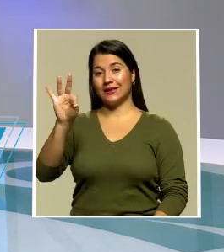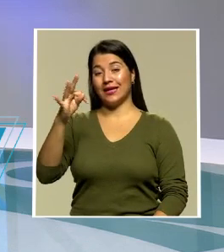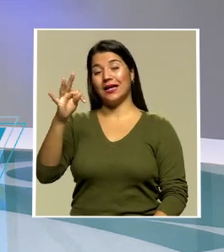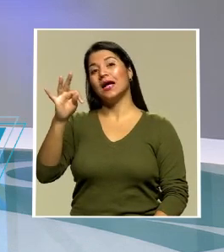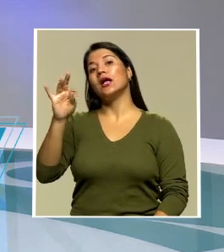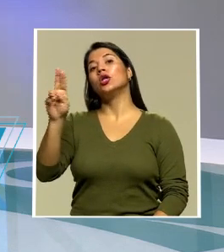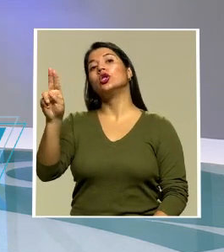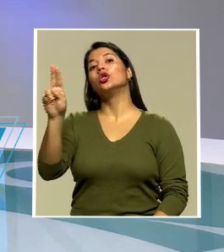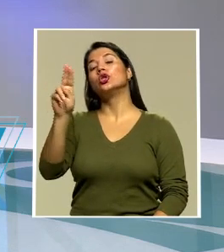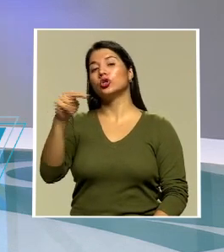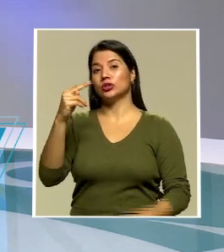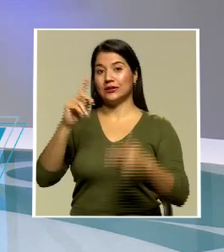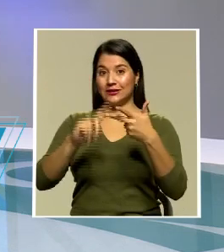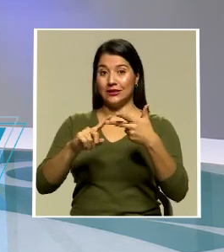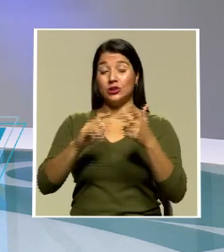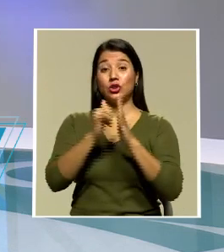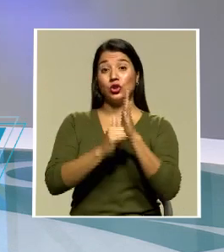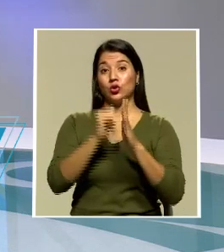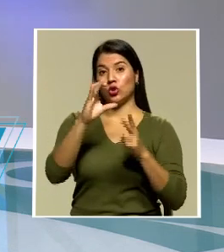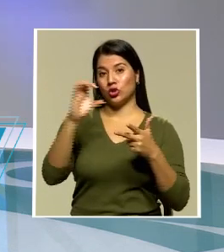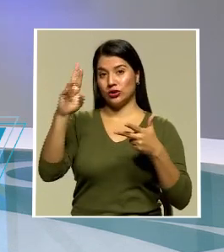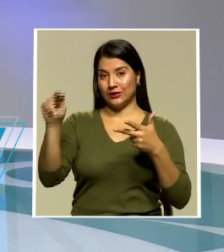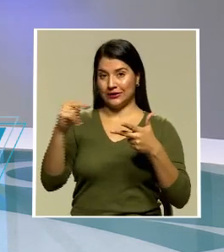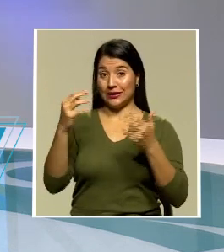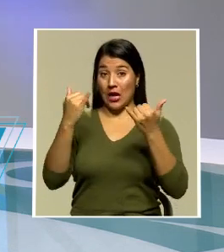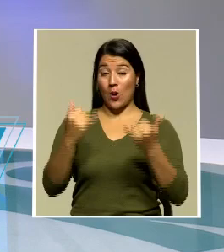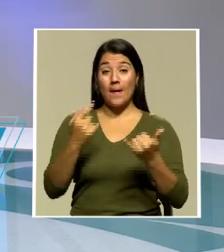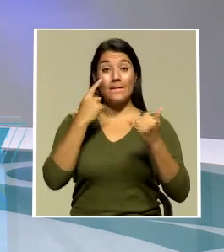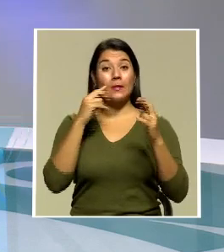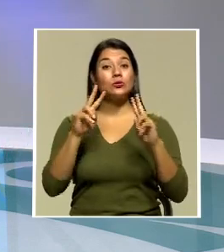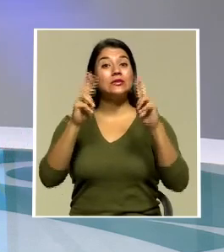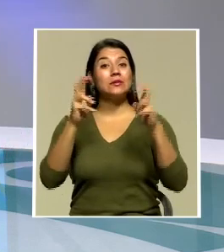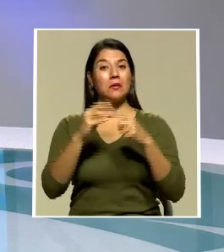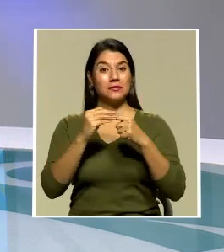Rica Noticias. Vamos de inmediato a hacer un repaso por nuestros titulares.